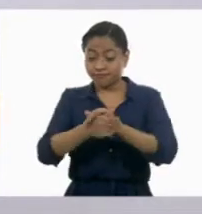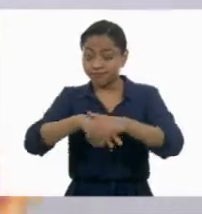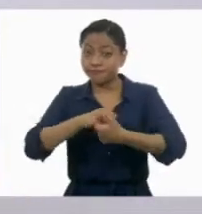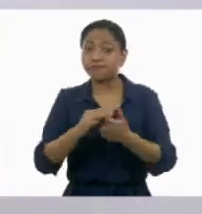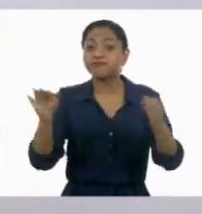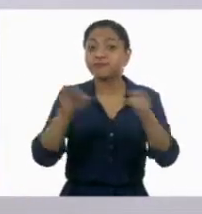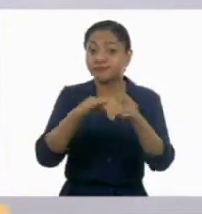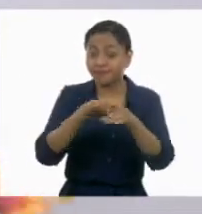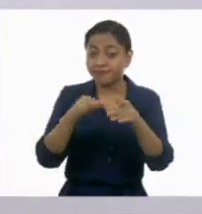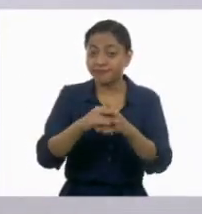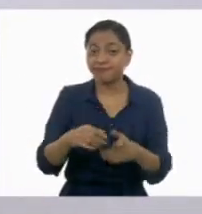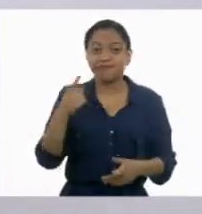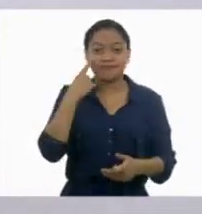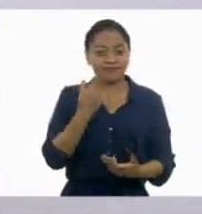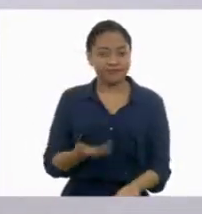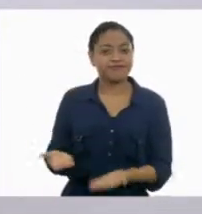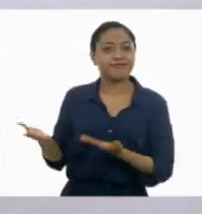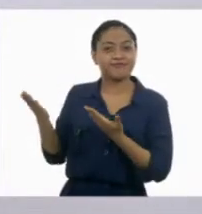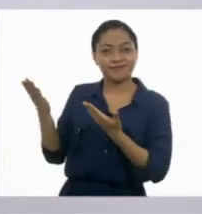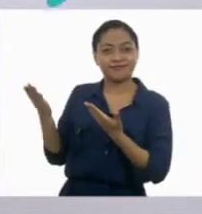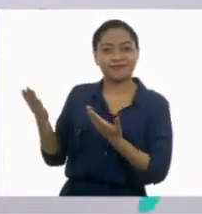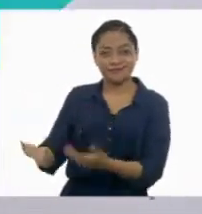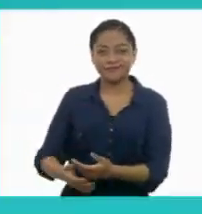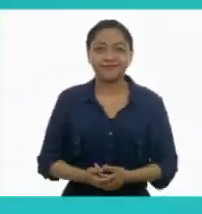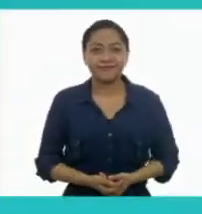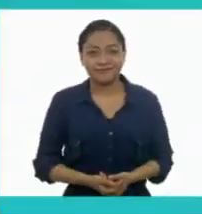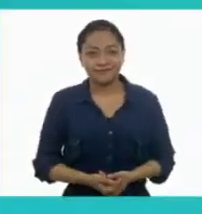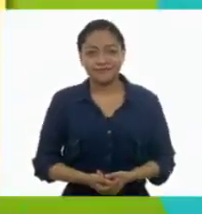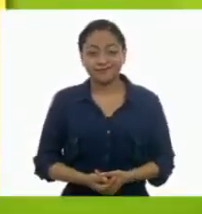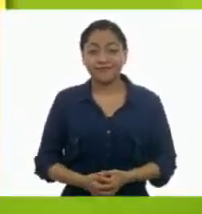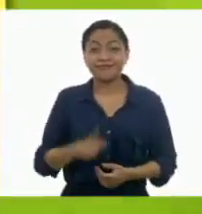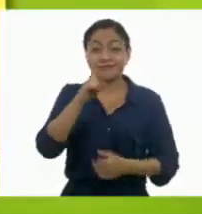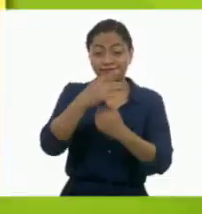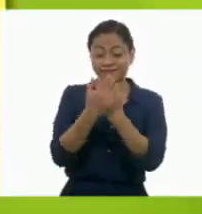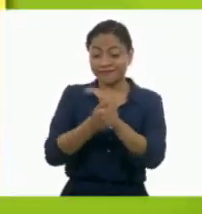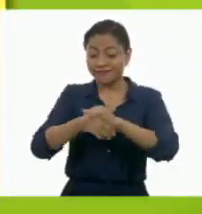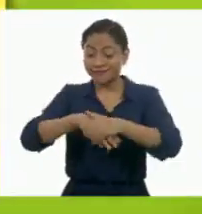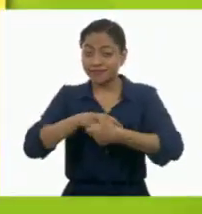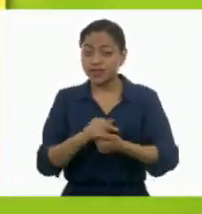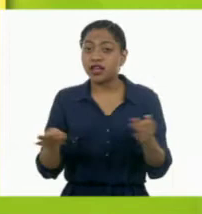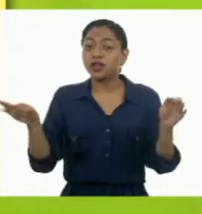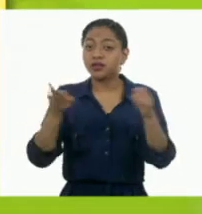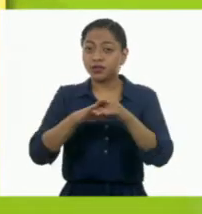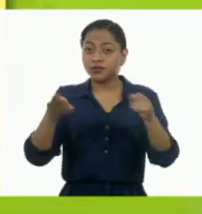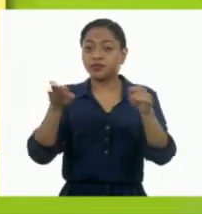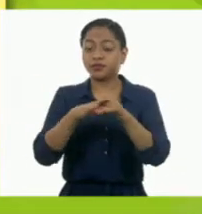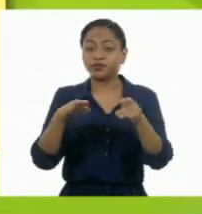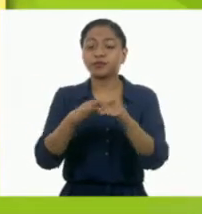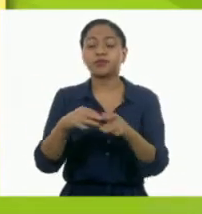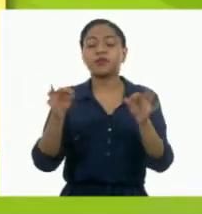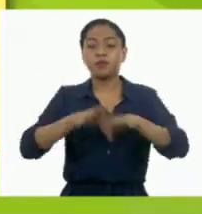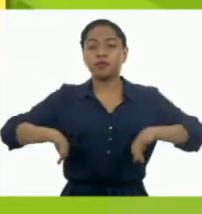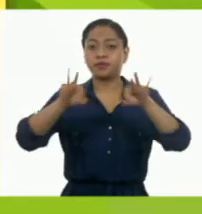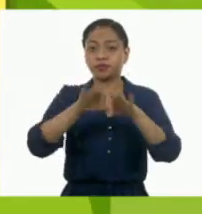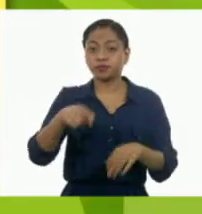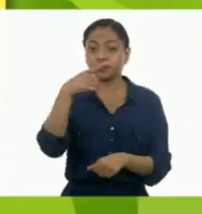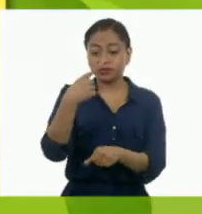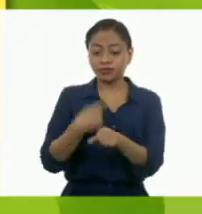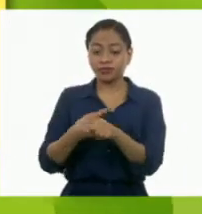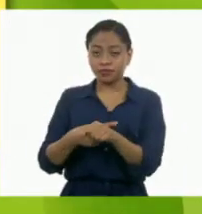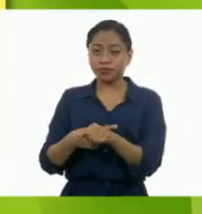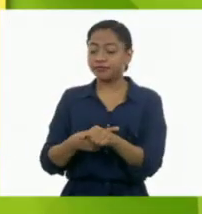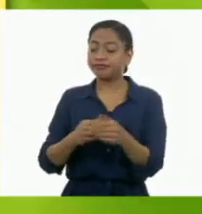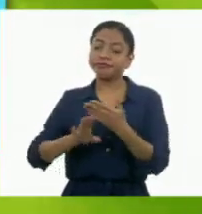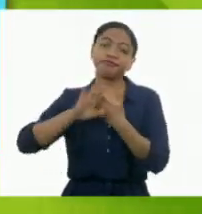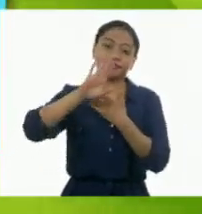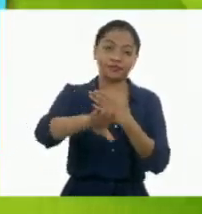manos como se muestra en la siguiente cápsula. Lavarnos las manos varias veces al día es importante para prevenir